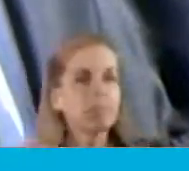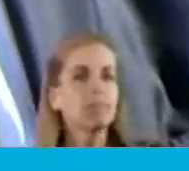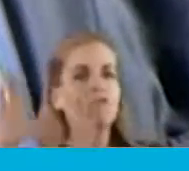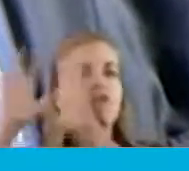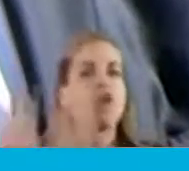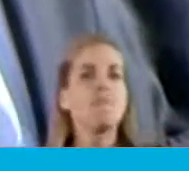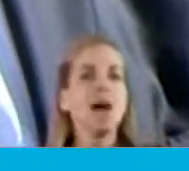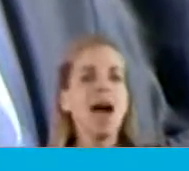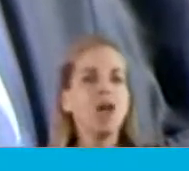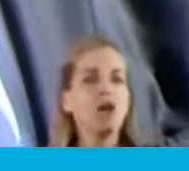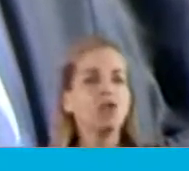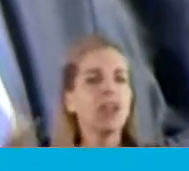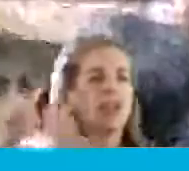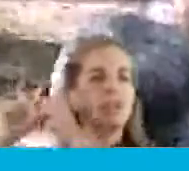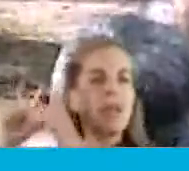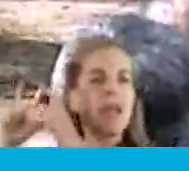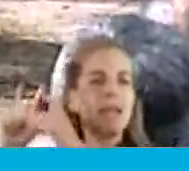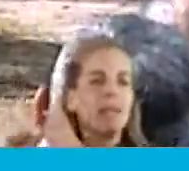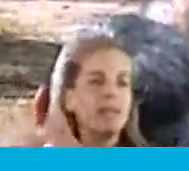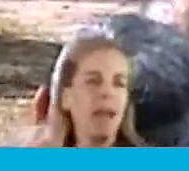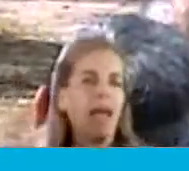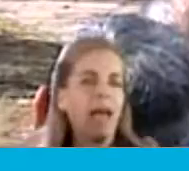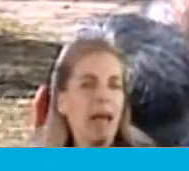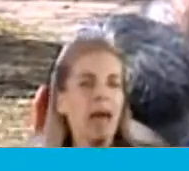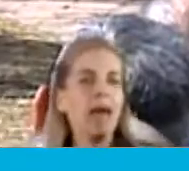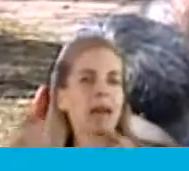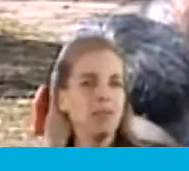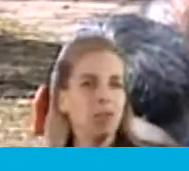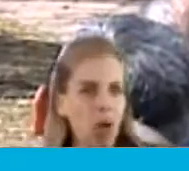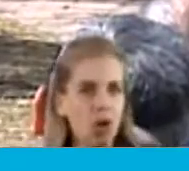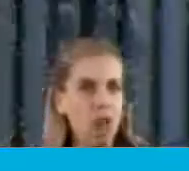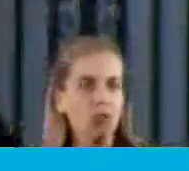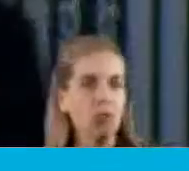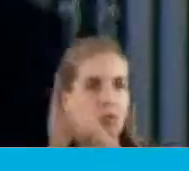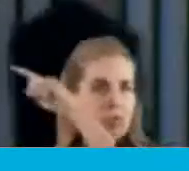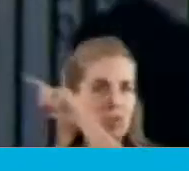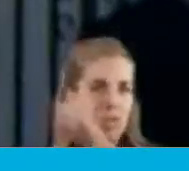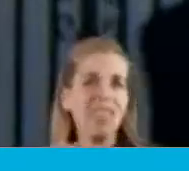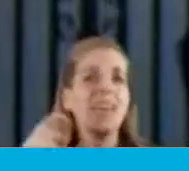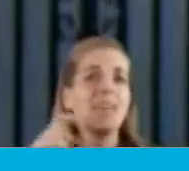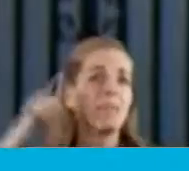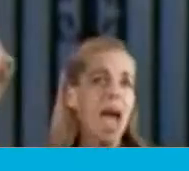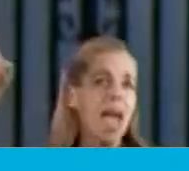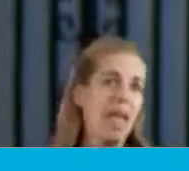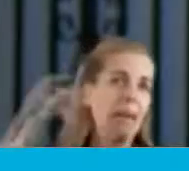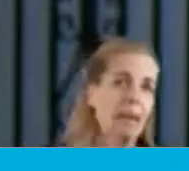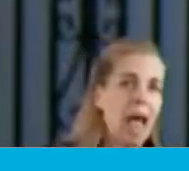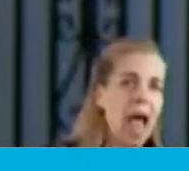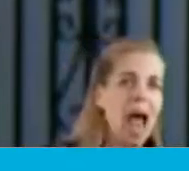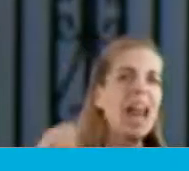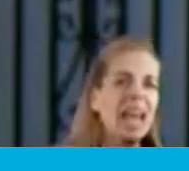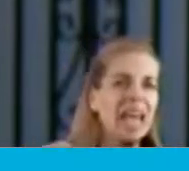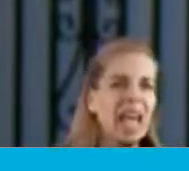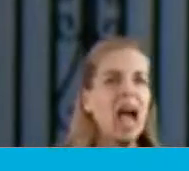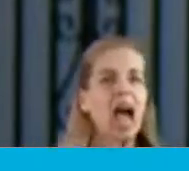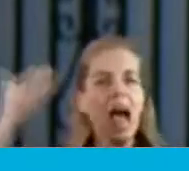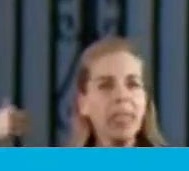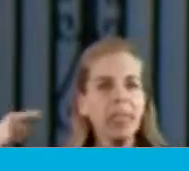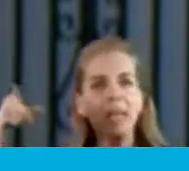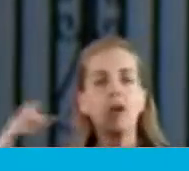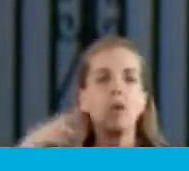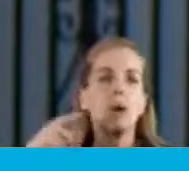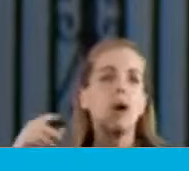y con mucha experiencia en campos de batalla. Venían de vencer nada más y nada menos que las